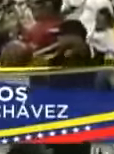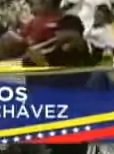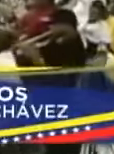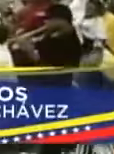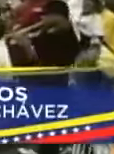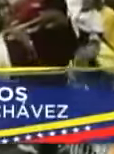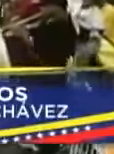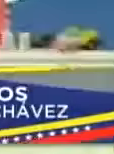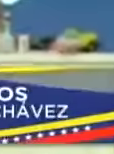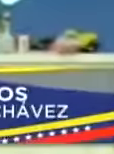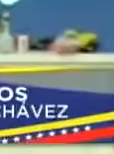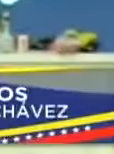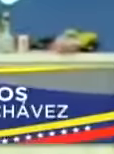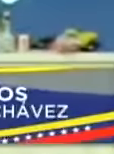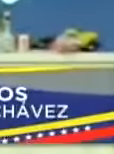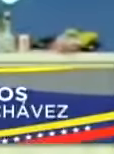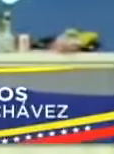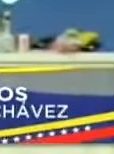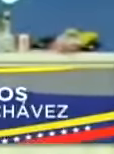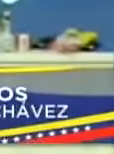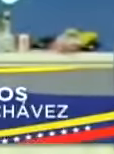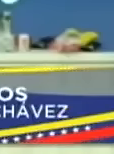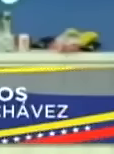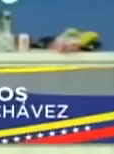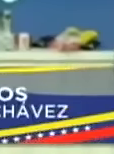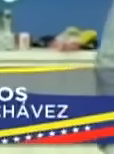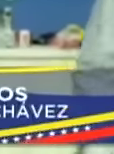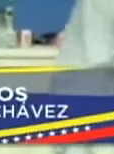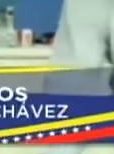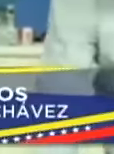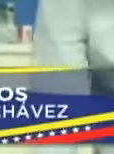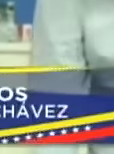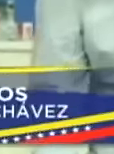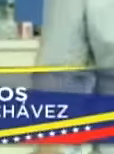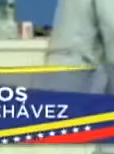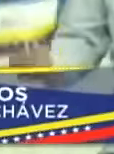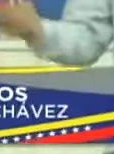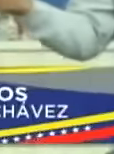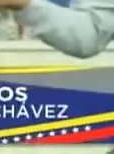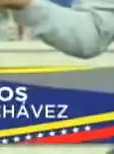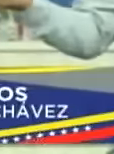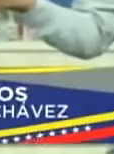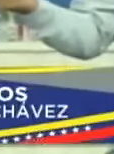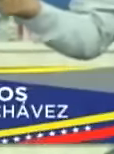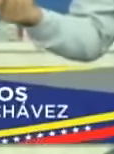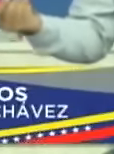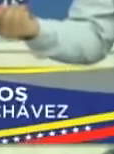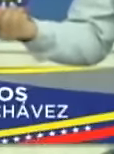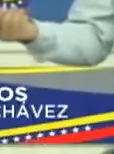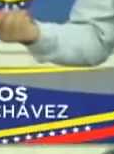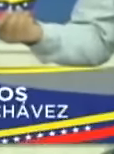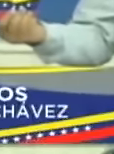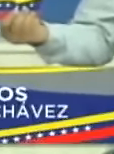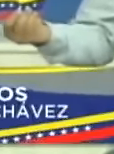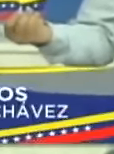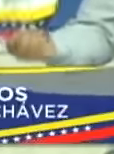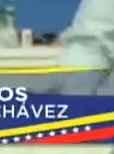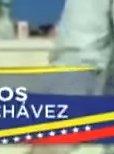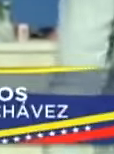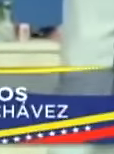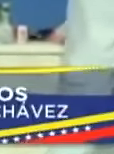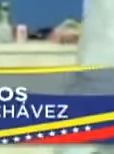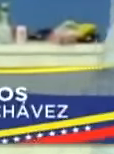2012, que abría el horizonte político y garantizaba además la estabilidad del país. Era la tarea a cumplir de forma progresiva en compañía del